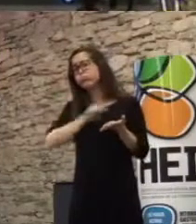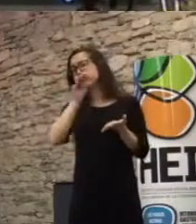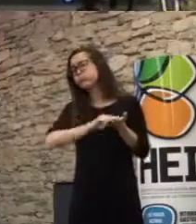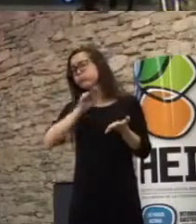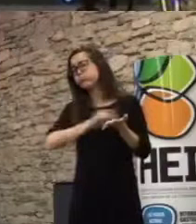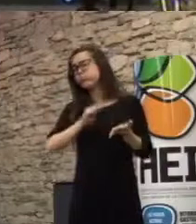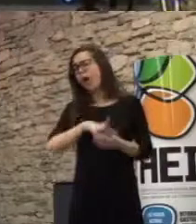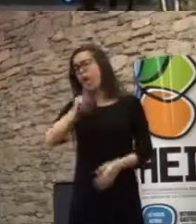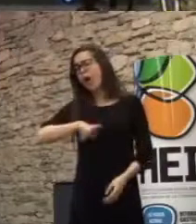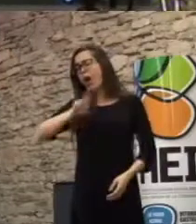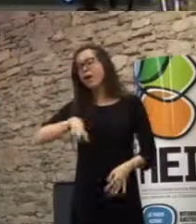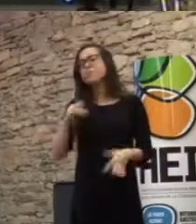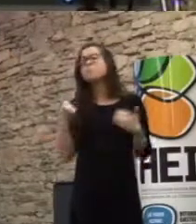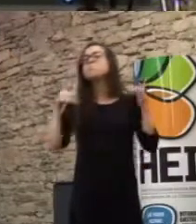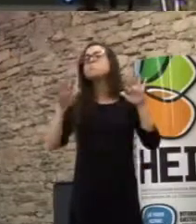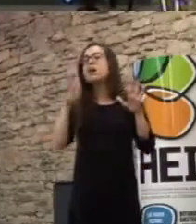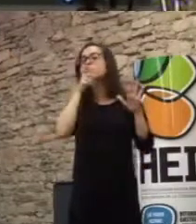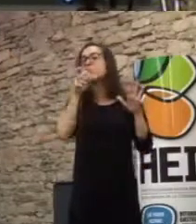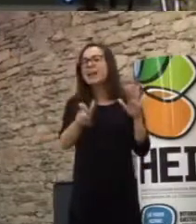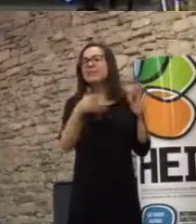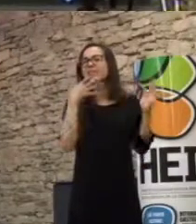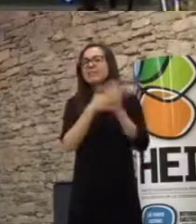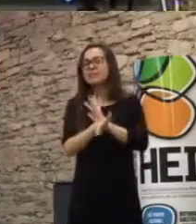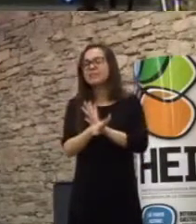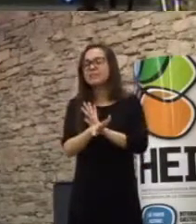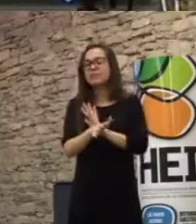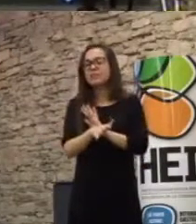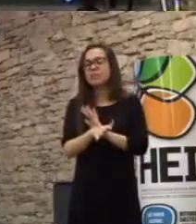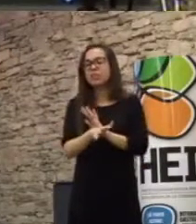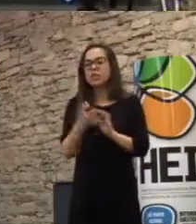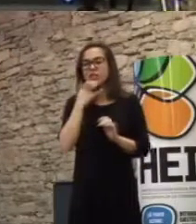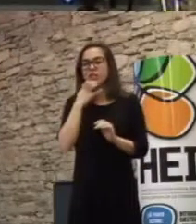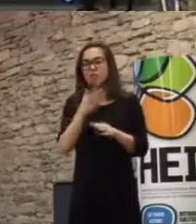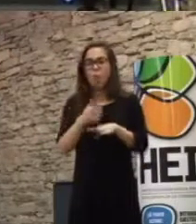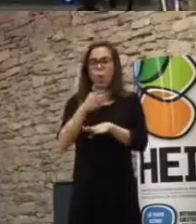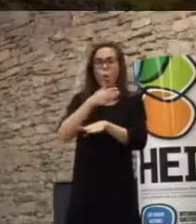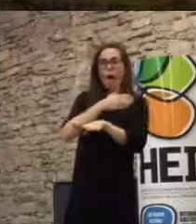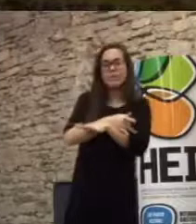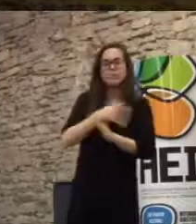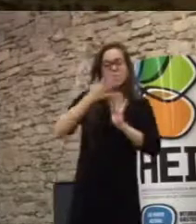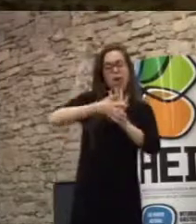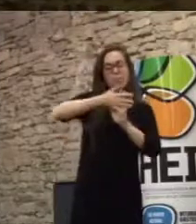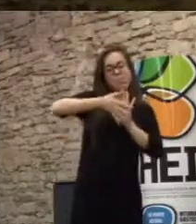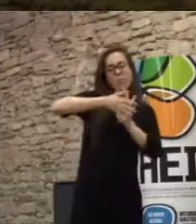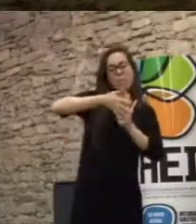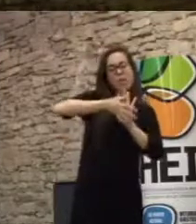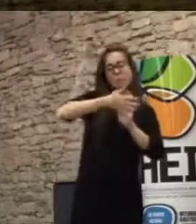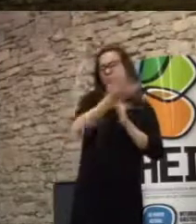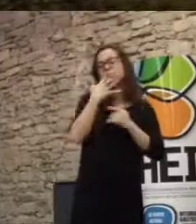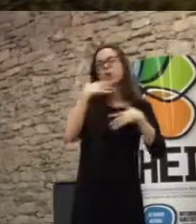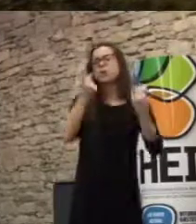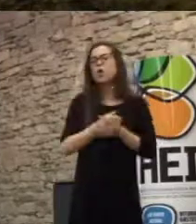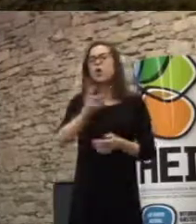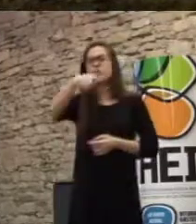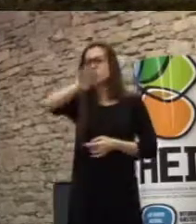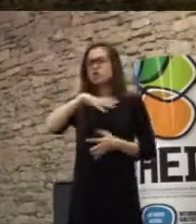pero bueno pues que él pero resulta que anula todo lo que tú dices antes de él por ejemplo yo os digo oye sois unos